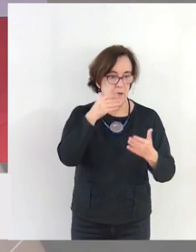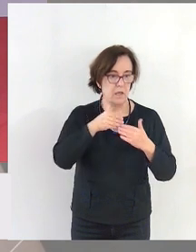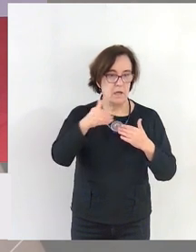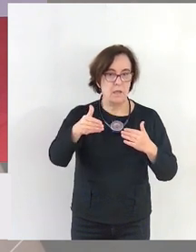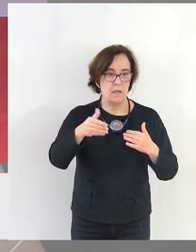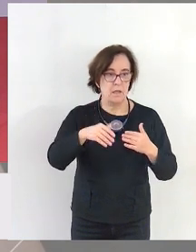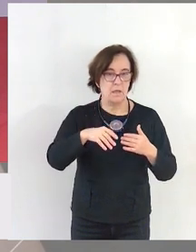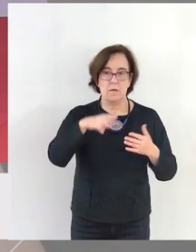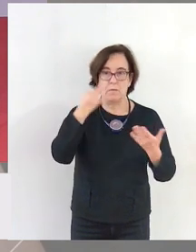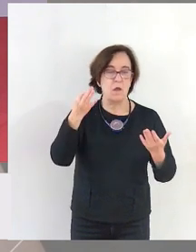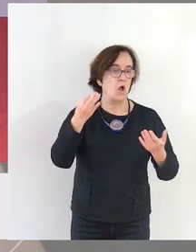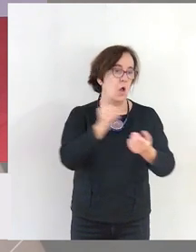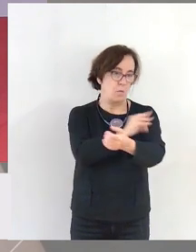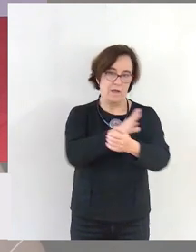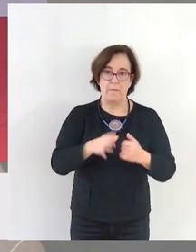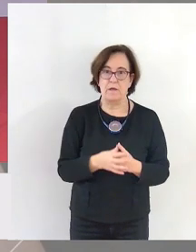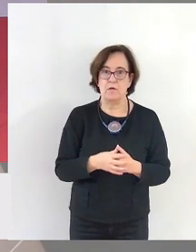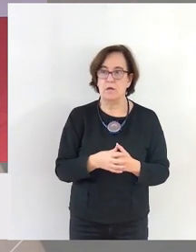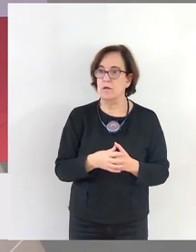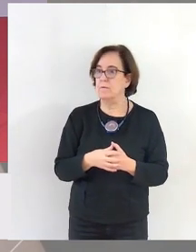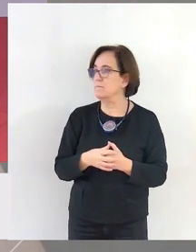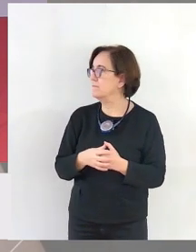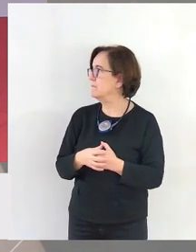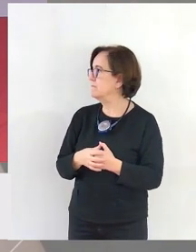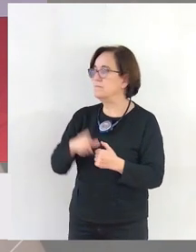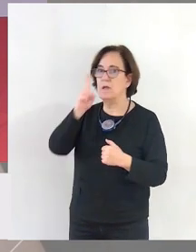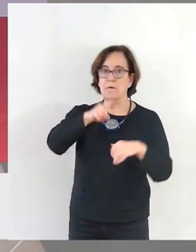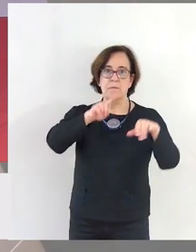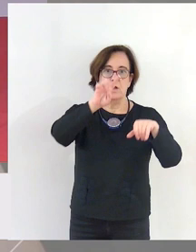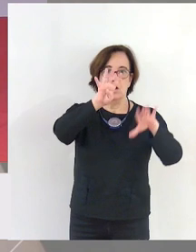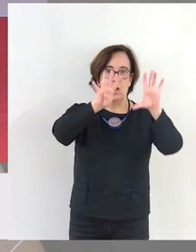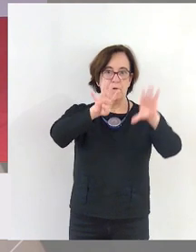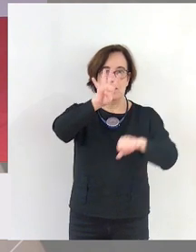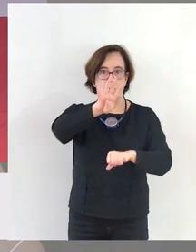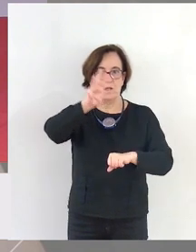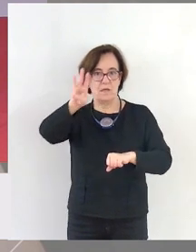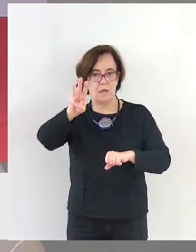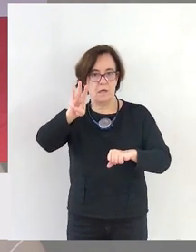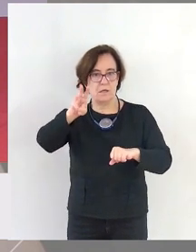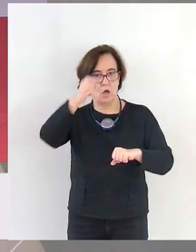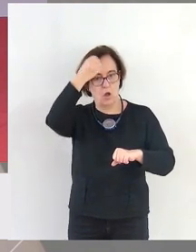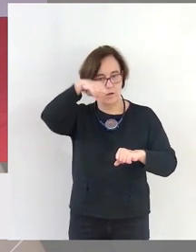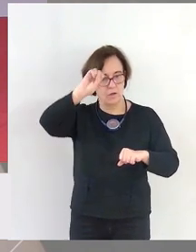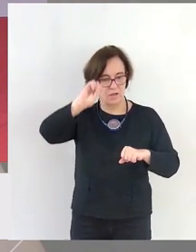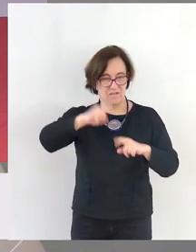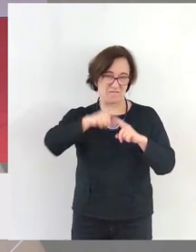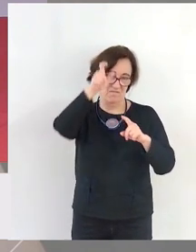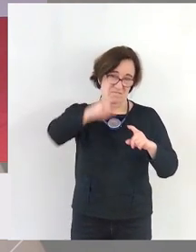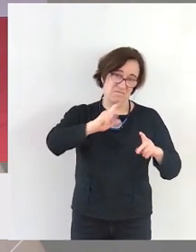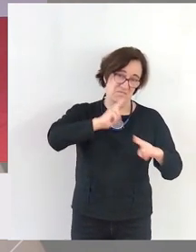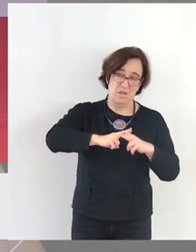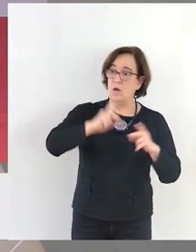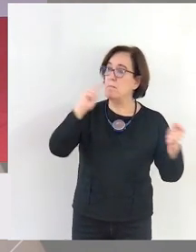lo que puede ser el empoderamiento en 1943 un antropólogo Leslie White